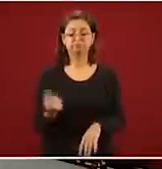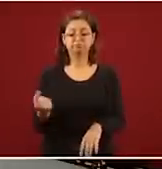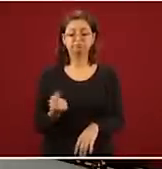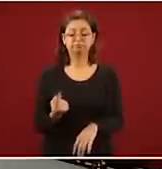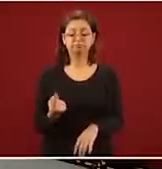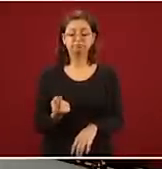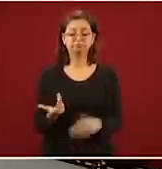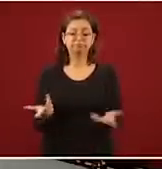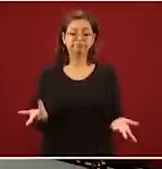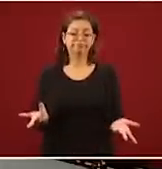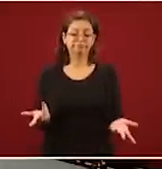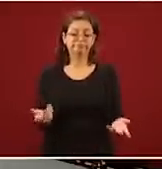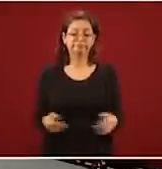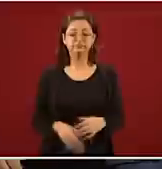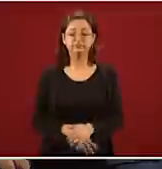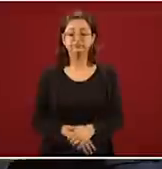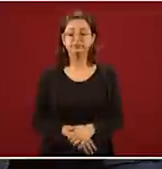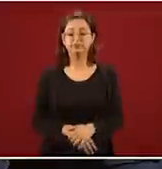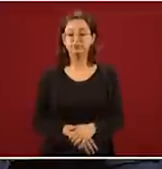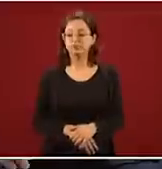¿Pero tienen propuesta? ¿Ya habló con ellos?